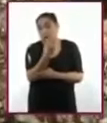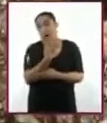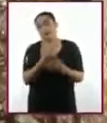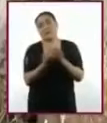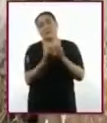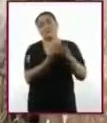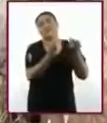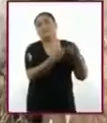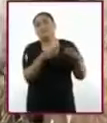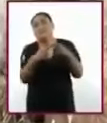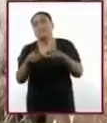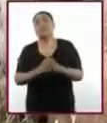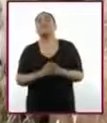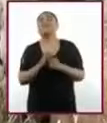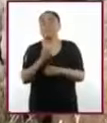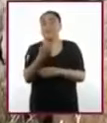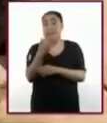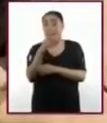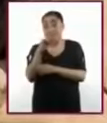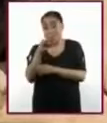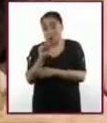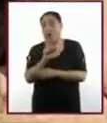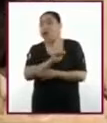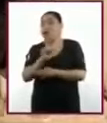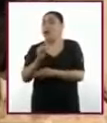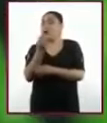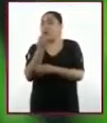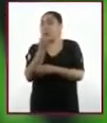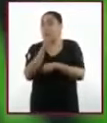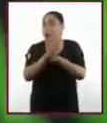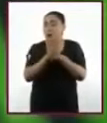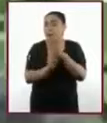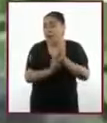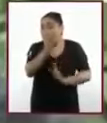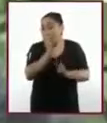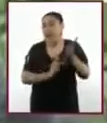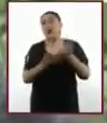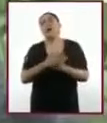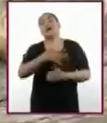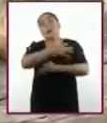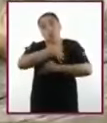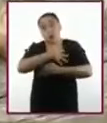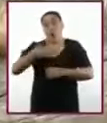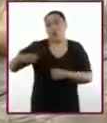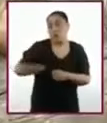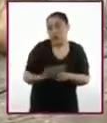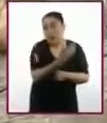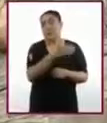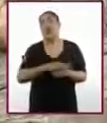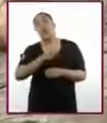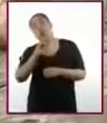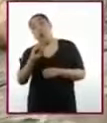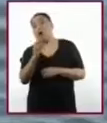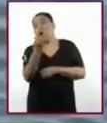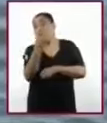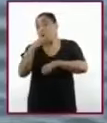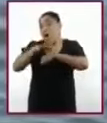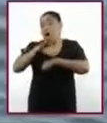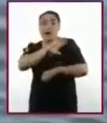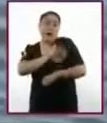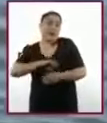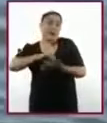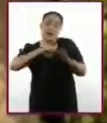tipos. Los herbívoros que comen plantas, como los escarabajos, los peces y los monos. Los carnívoros que se alimentan de carne, como